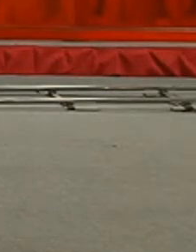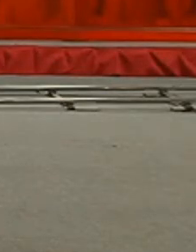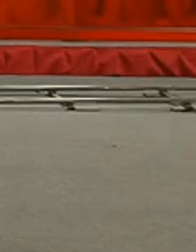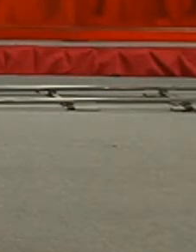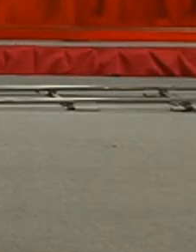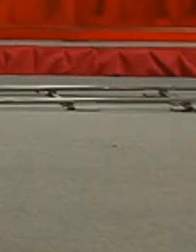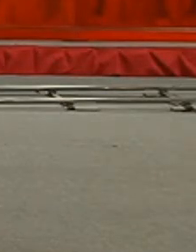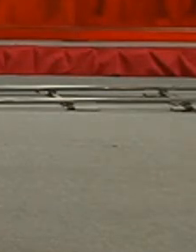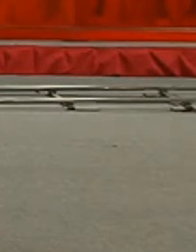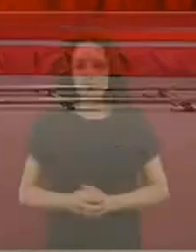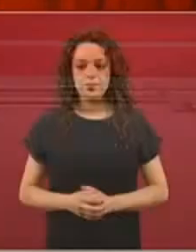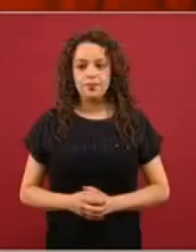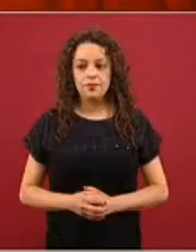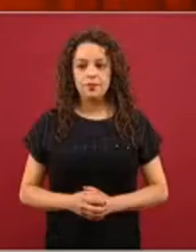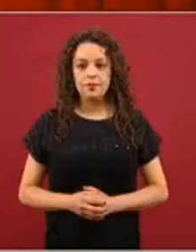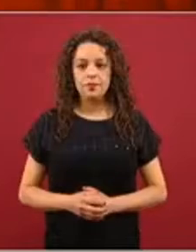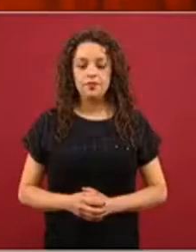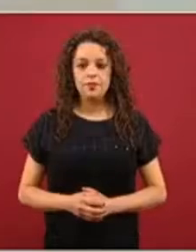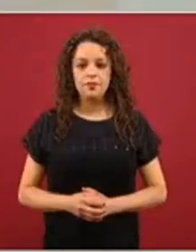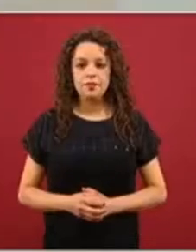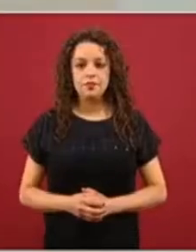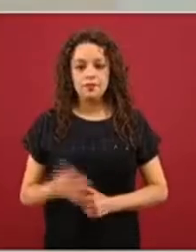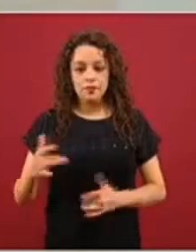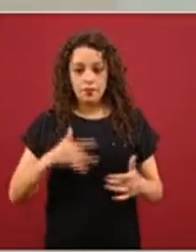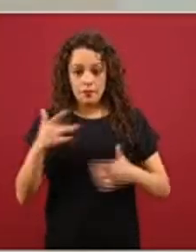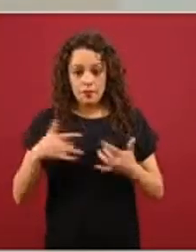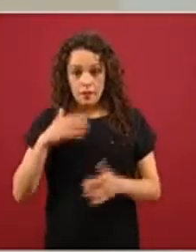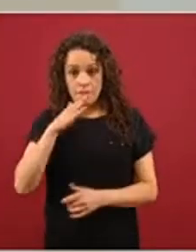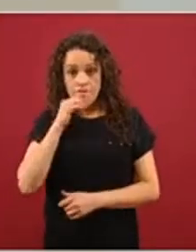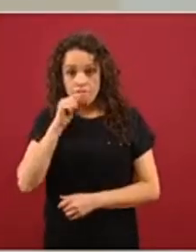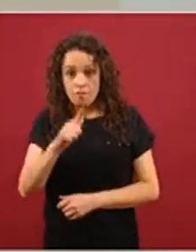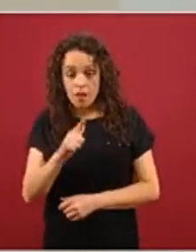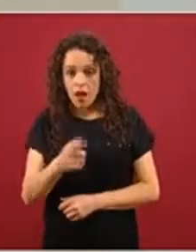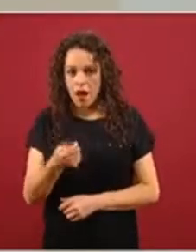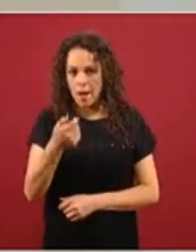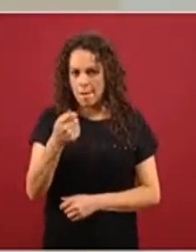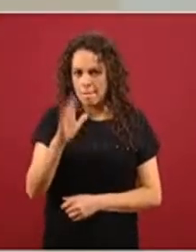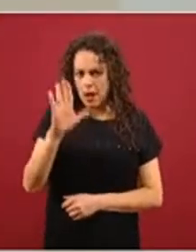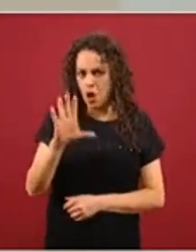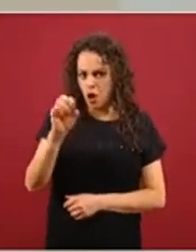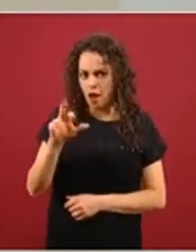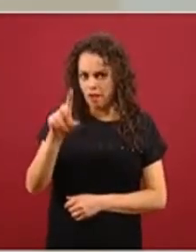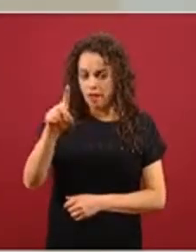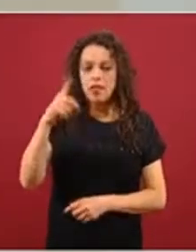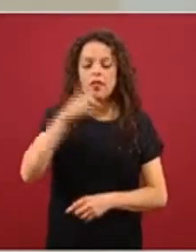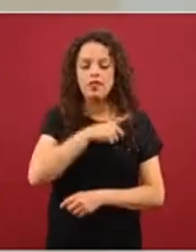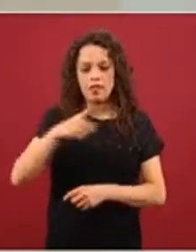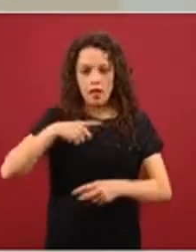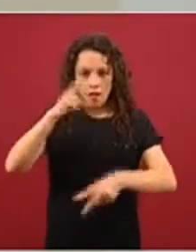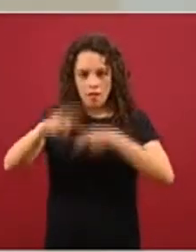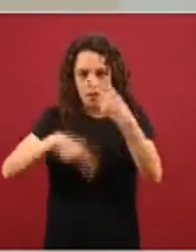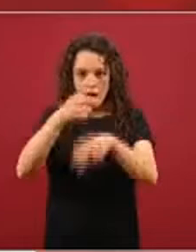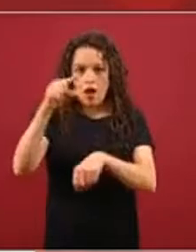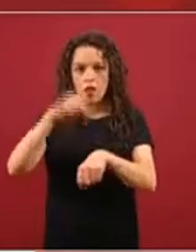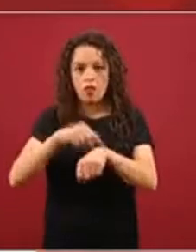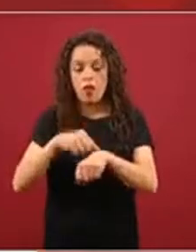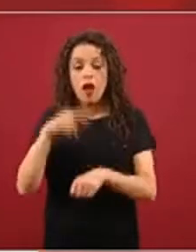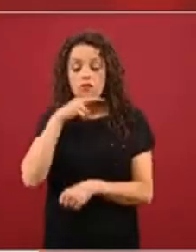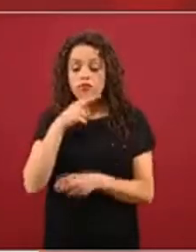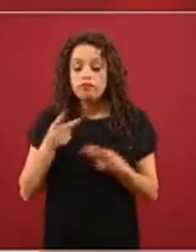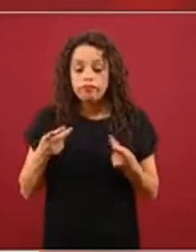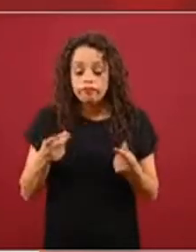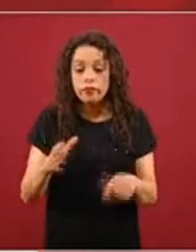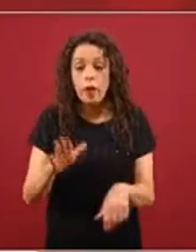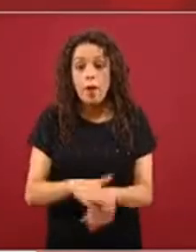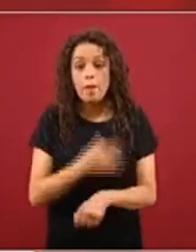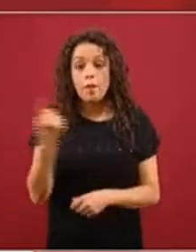COVID-19, acudir a atención médica lo más pronto posible, dado que la enfermedad tiene una mayor